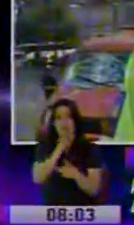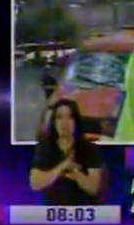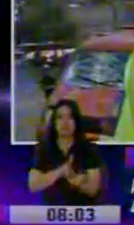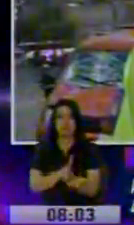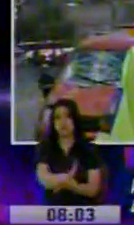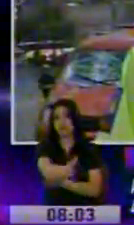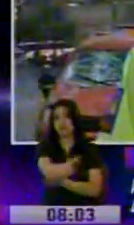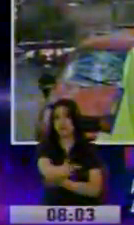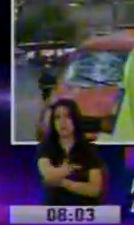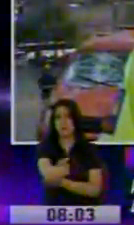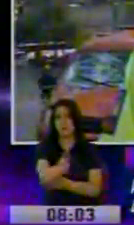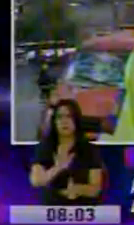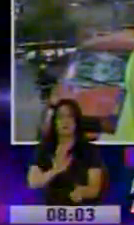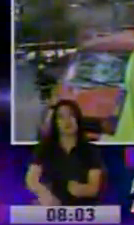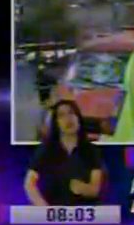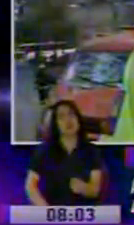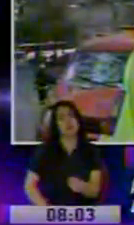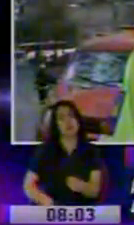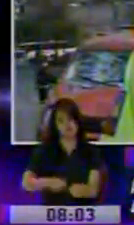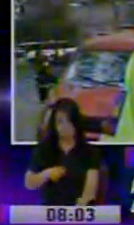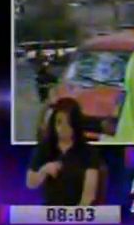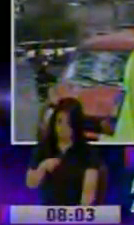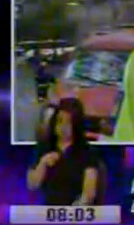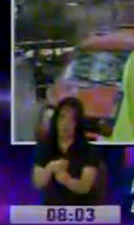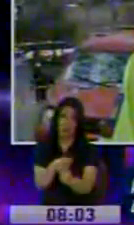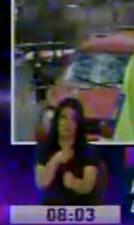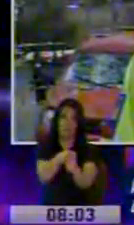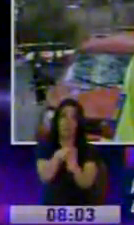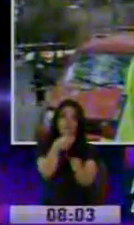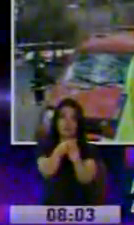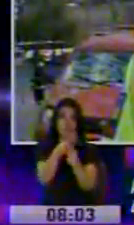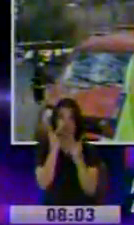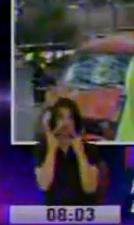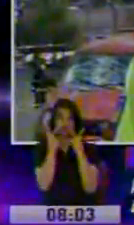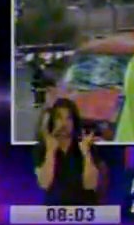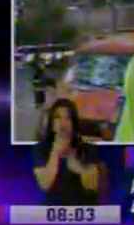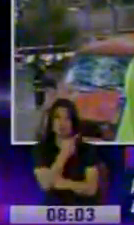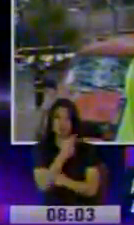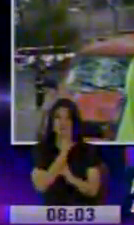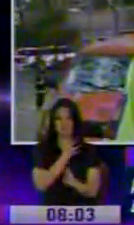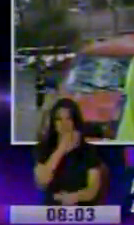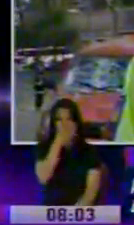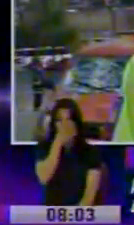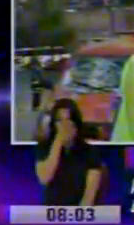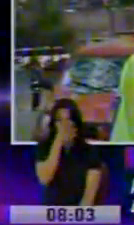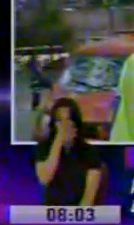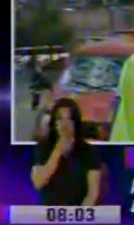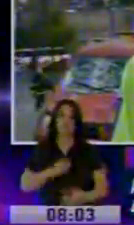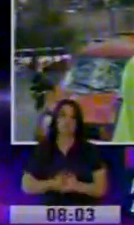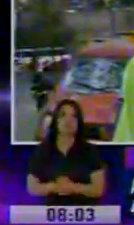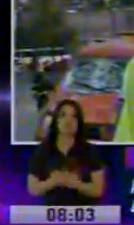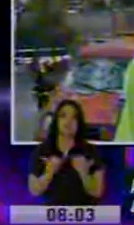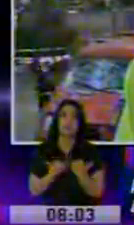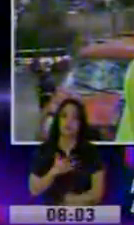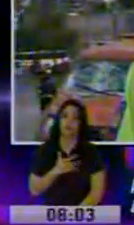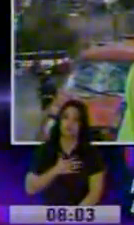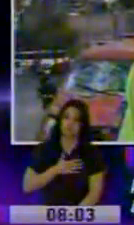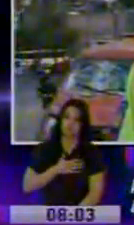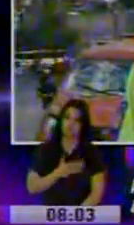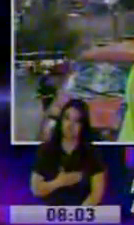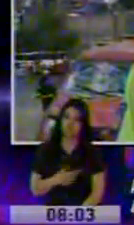velocidad, frenazo de golpe por la cantidad de autos y ahí vemos los resultados. Hoy lamentamos